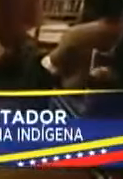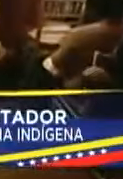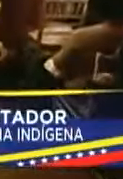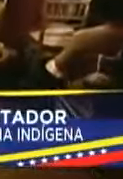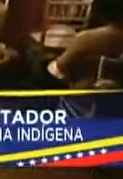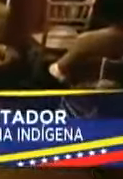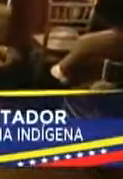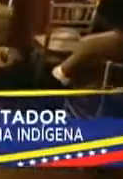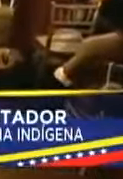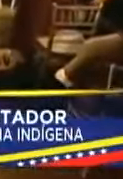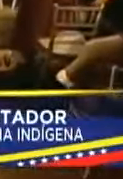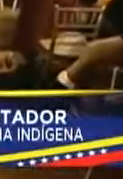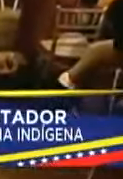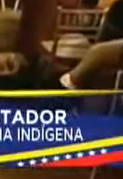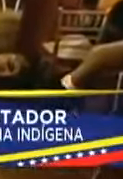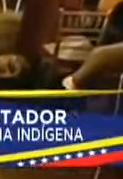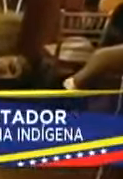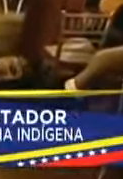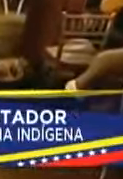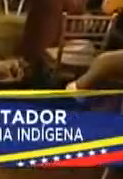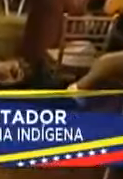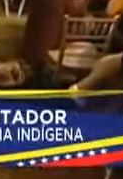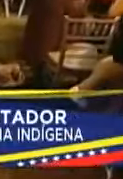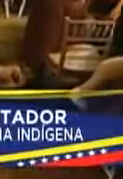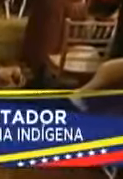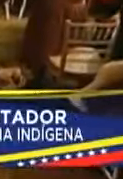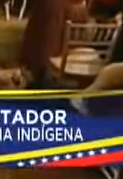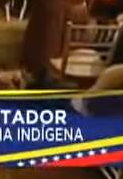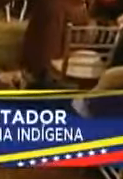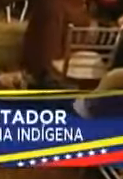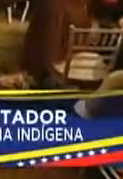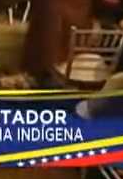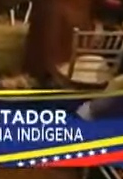el Museo Bolivariano, la casa natal